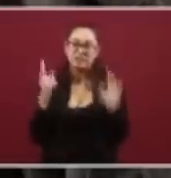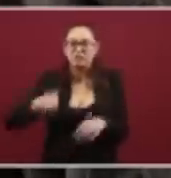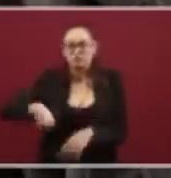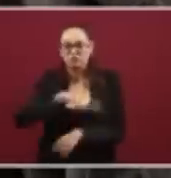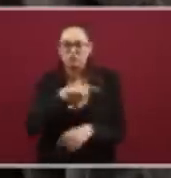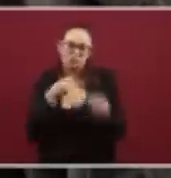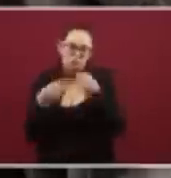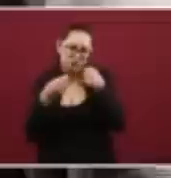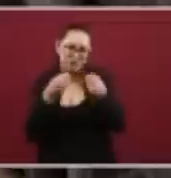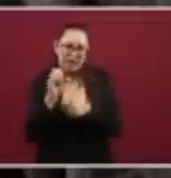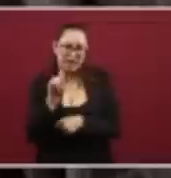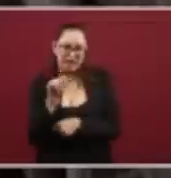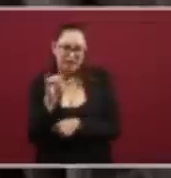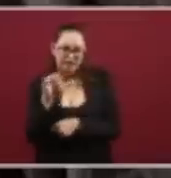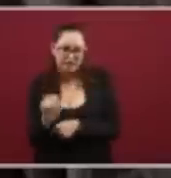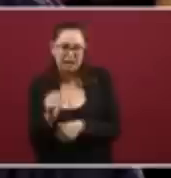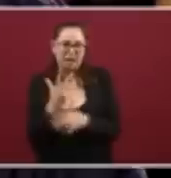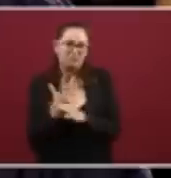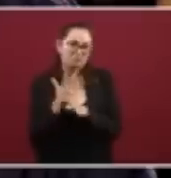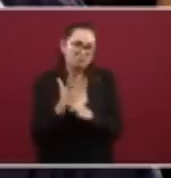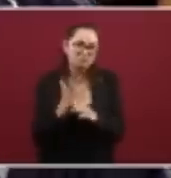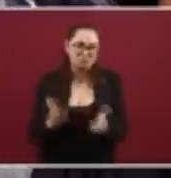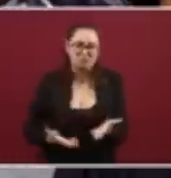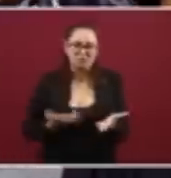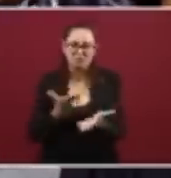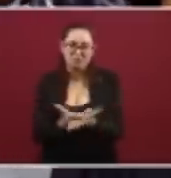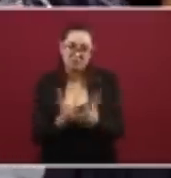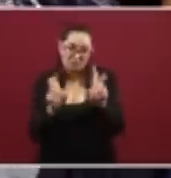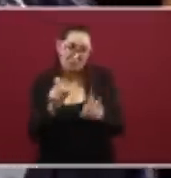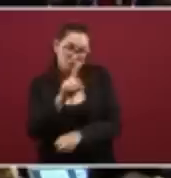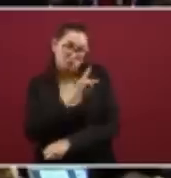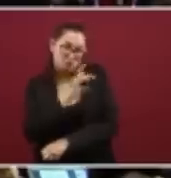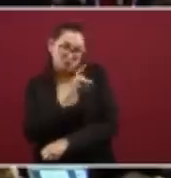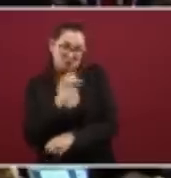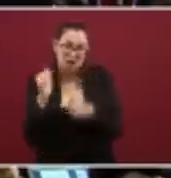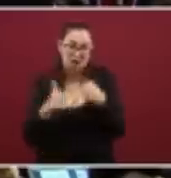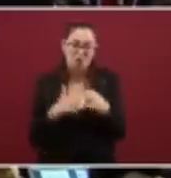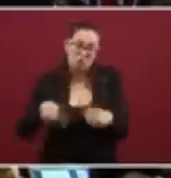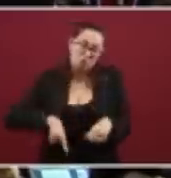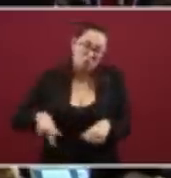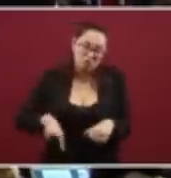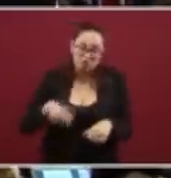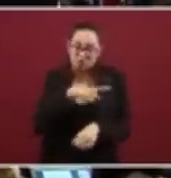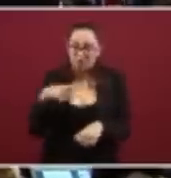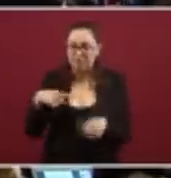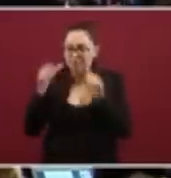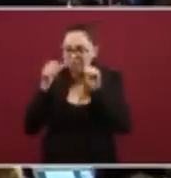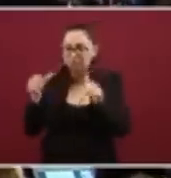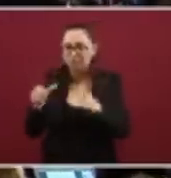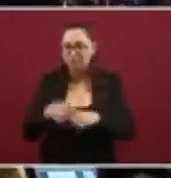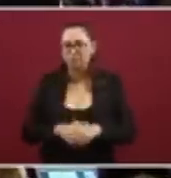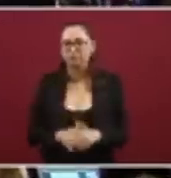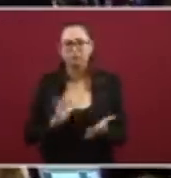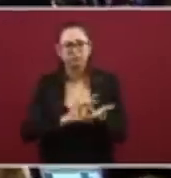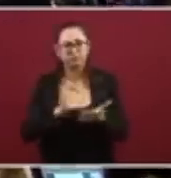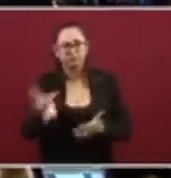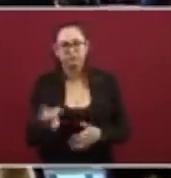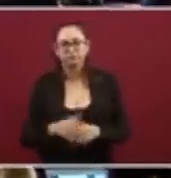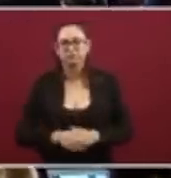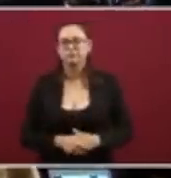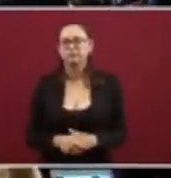pero bueno queda sobre la mesa este tema para que en todo caso el gobierno pueda darle seguimiento gracias